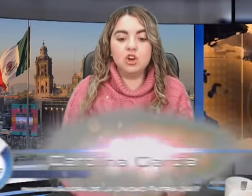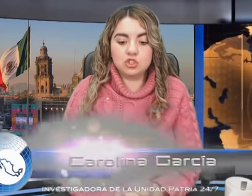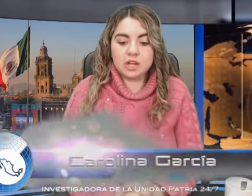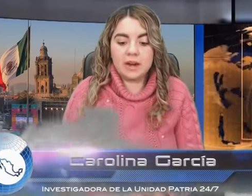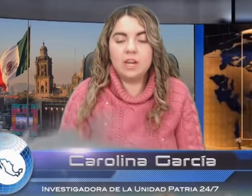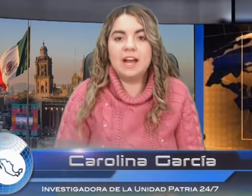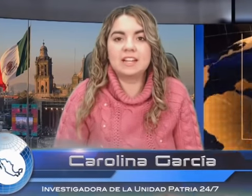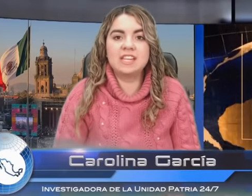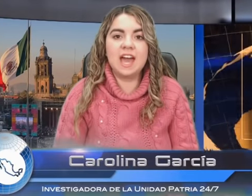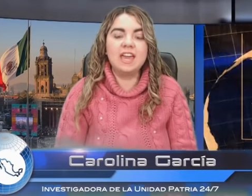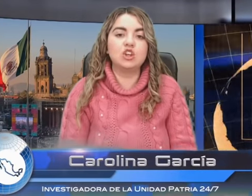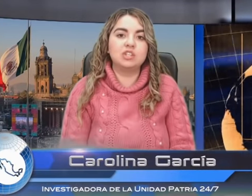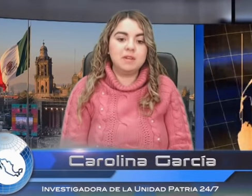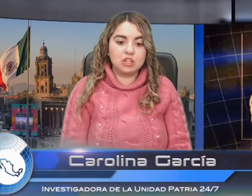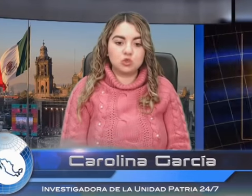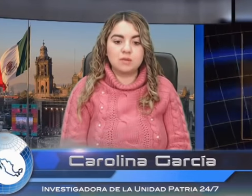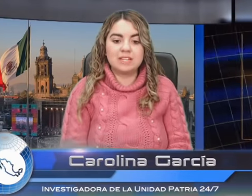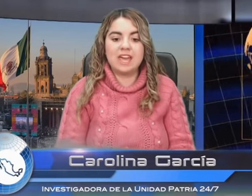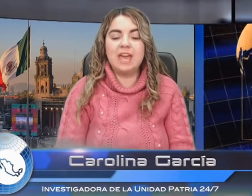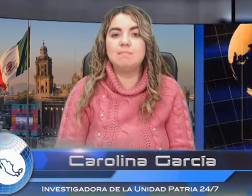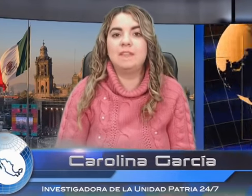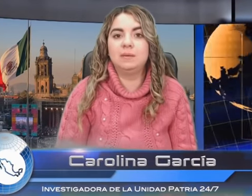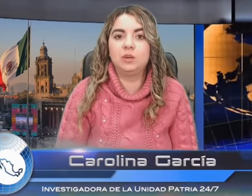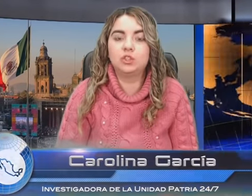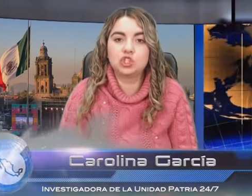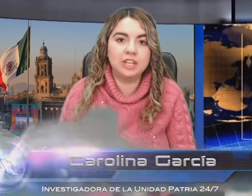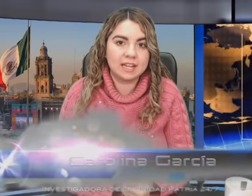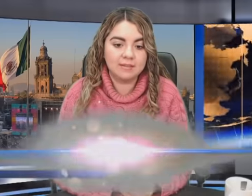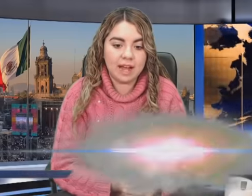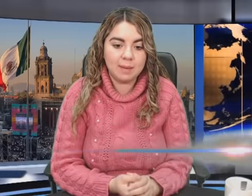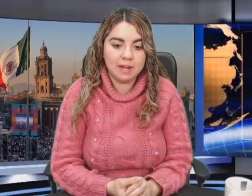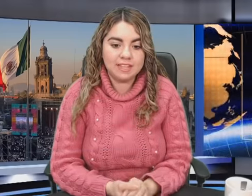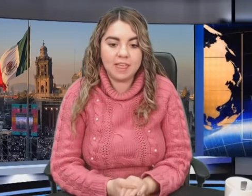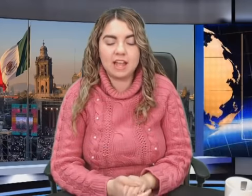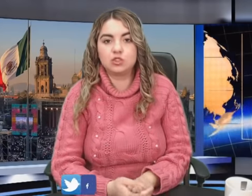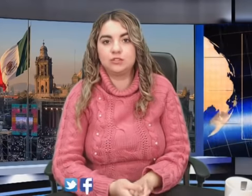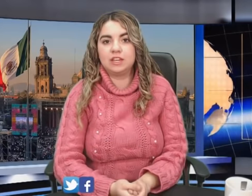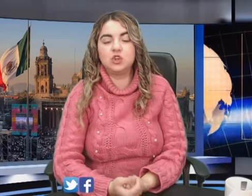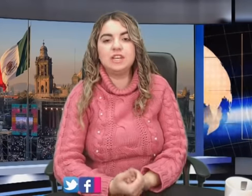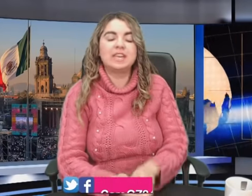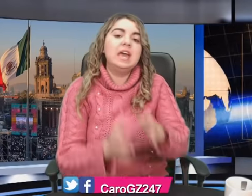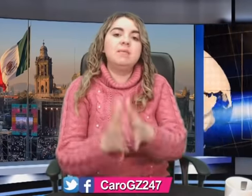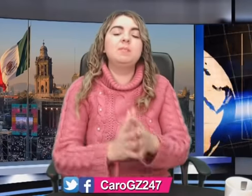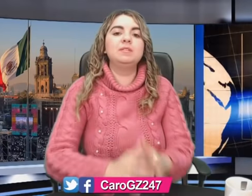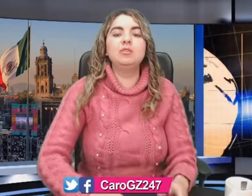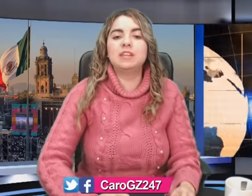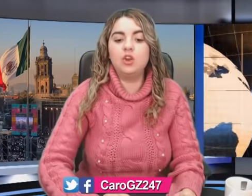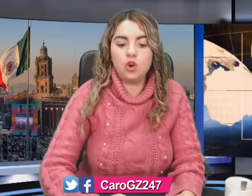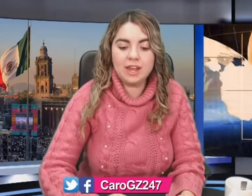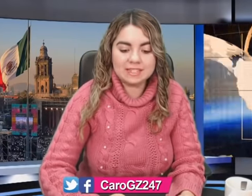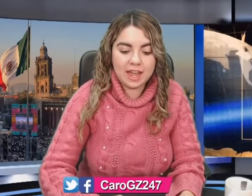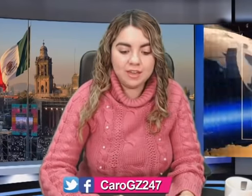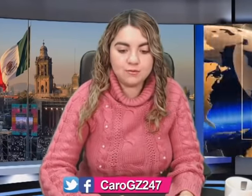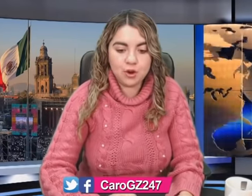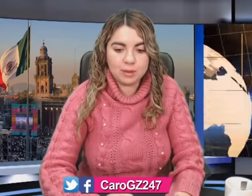¿Qué tal, amigos? Yo soy Carolina García y los invito a suscribirse en Patria 24/7 y activar la campanita de las notificaciones. Y bien, pues vamos de lleno